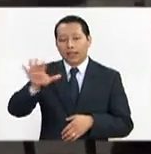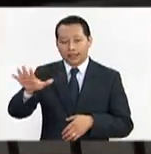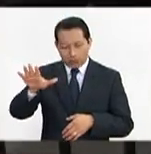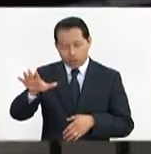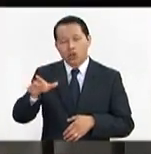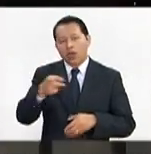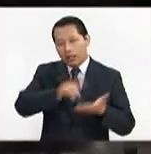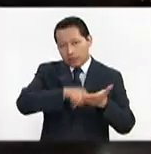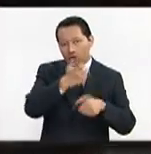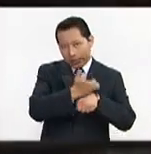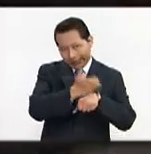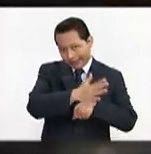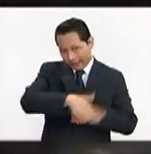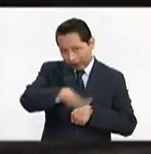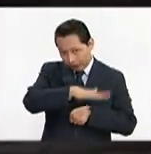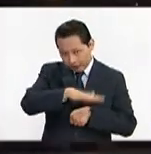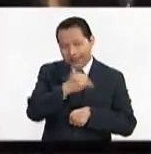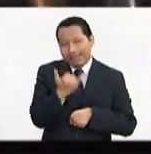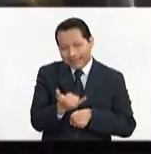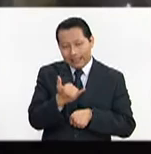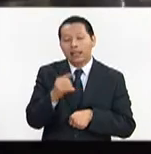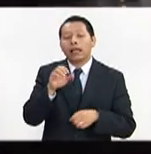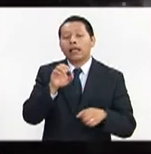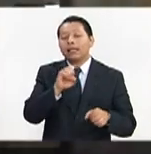1-855-4636-395 desde Estados Unidos y el